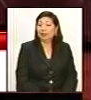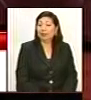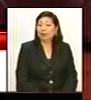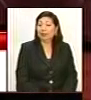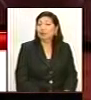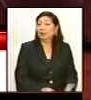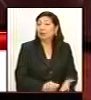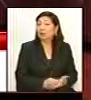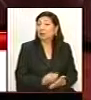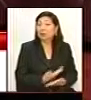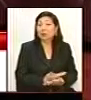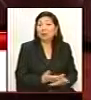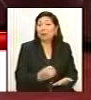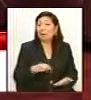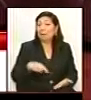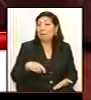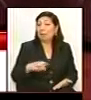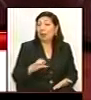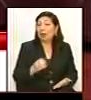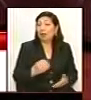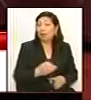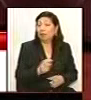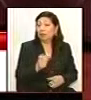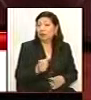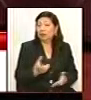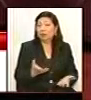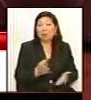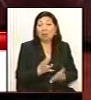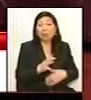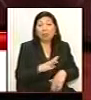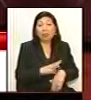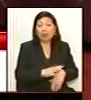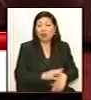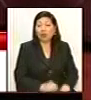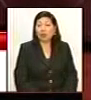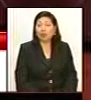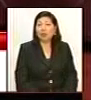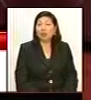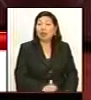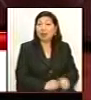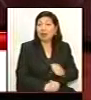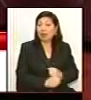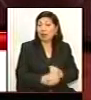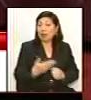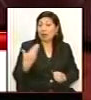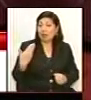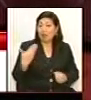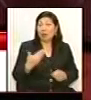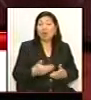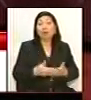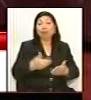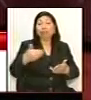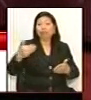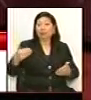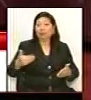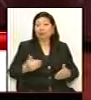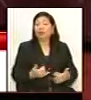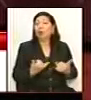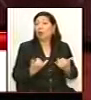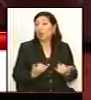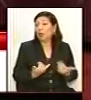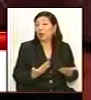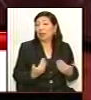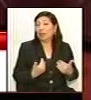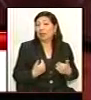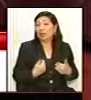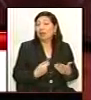de compras, si no hay PAC, el funcionario médico, el del año pasado, el del anteaño o ahora,